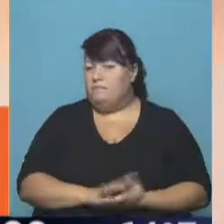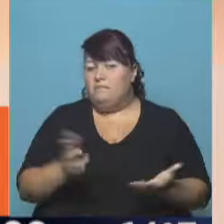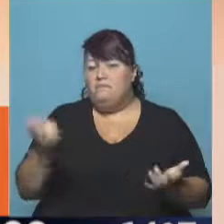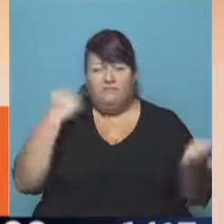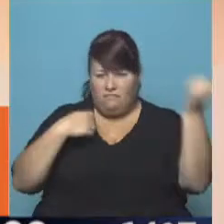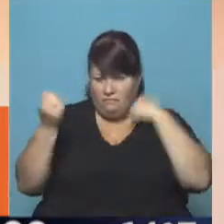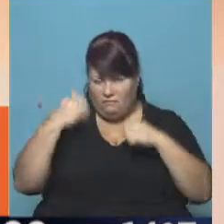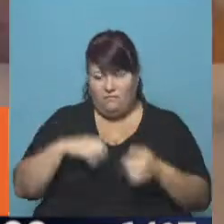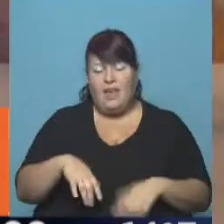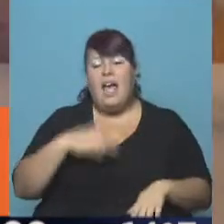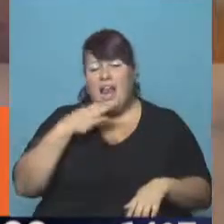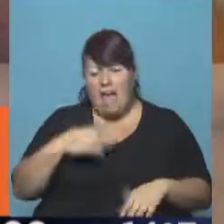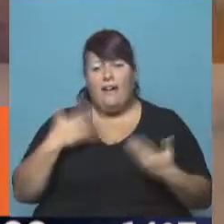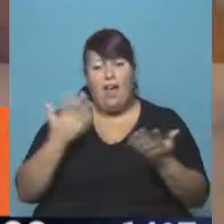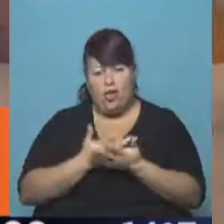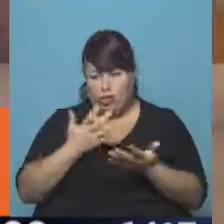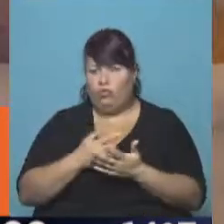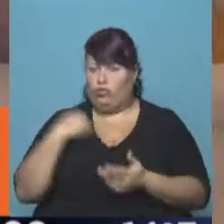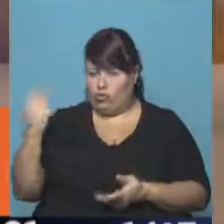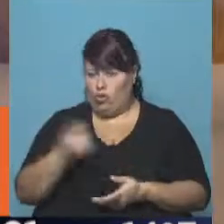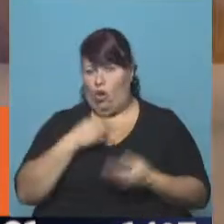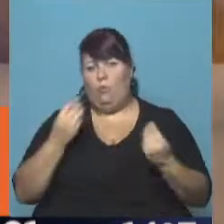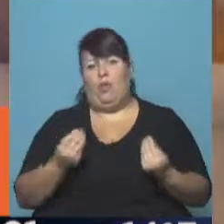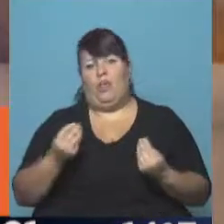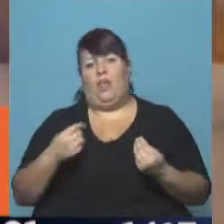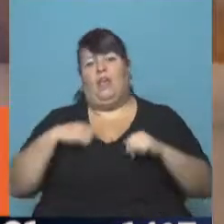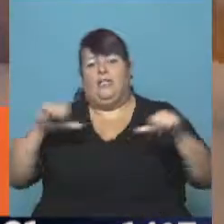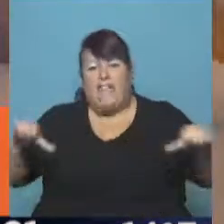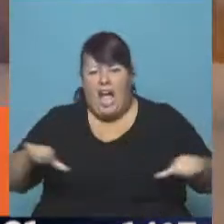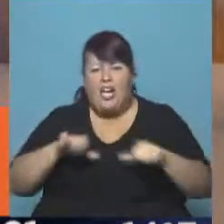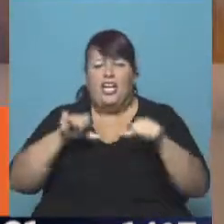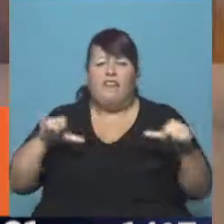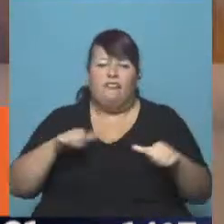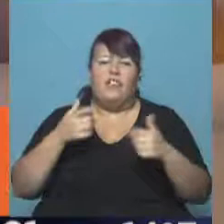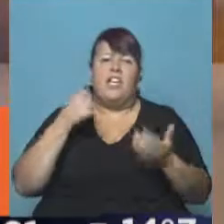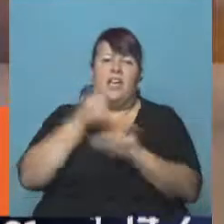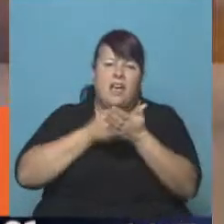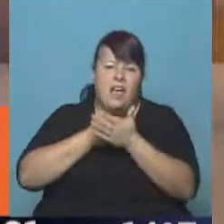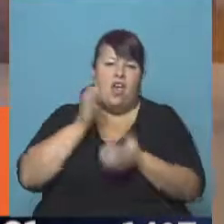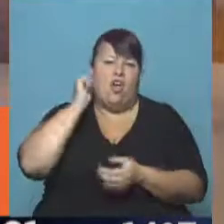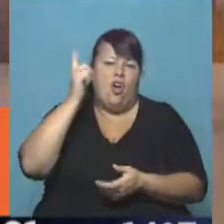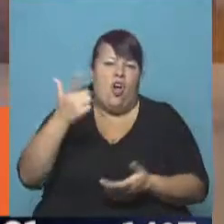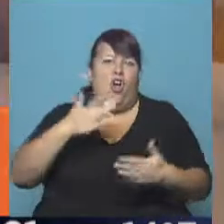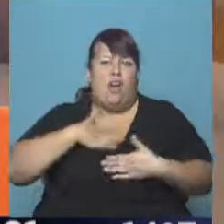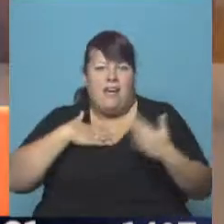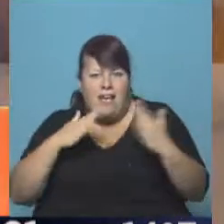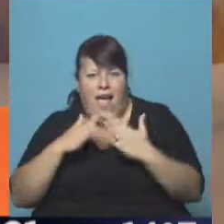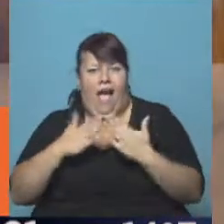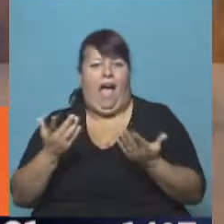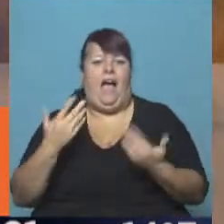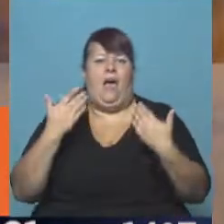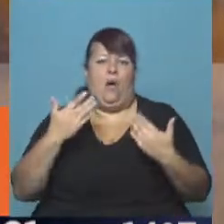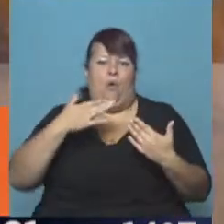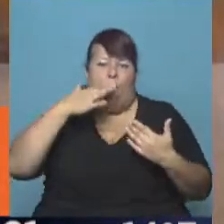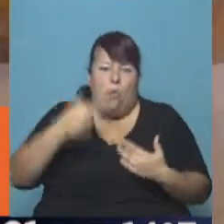la verdad es que estamos sufriendo un montón porque unos tremendos sacrificios para poder llegar a tener su casa poder